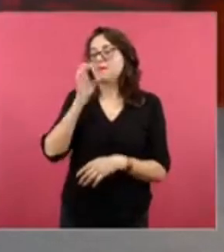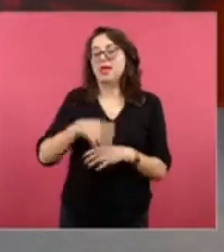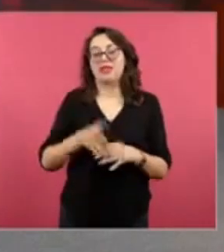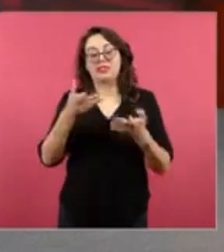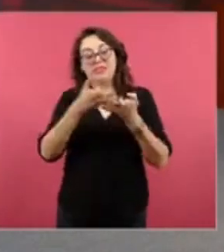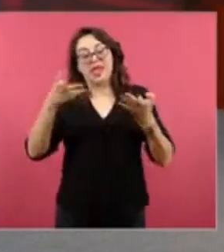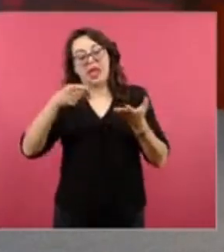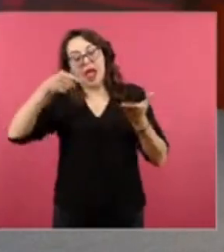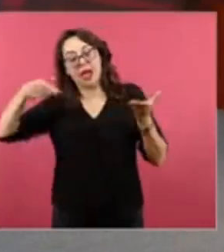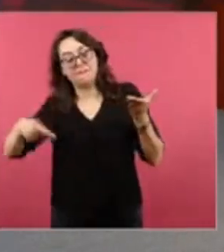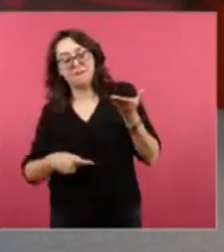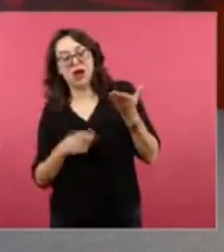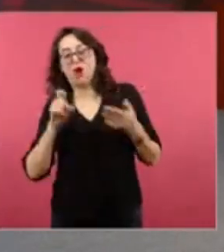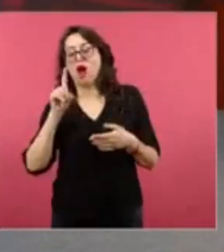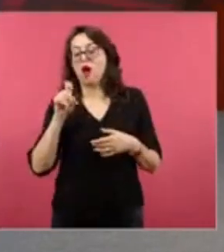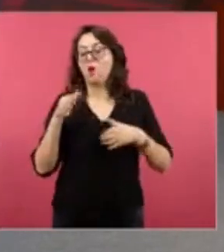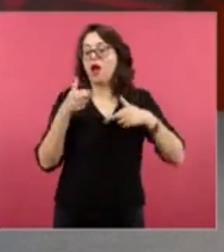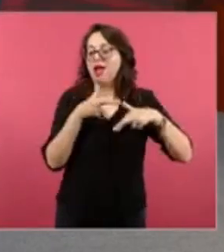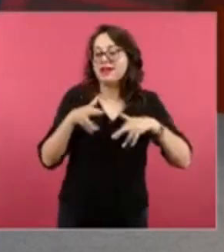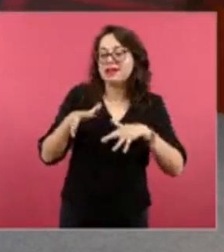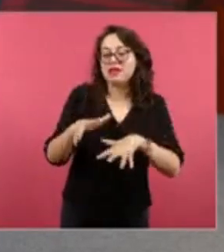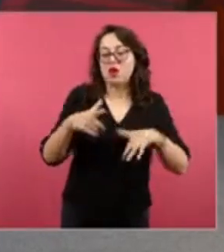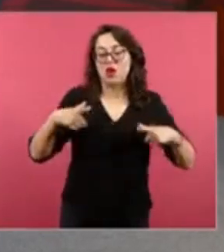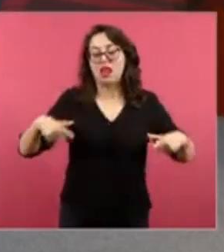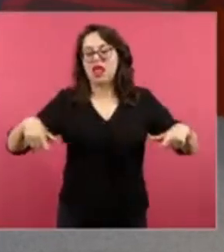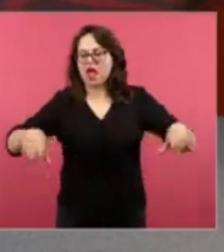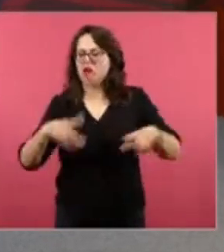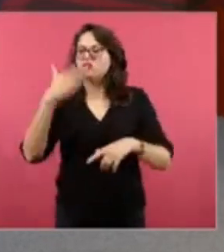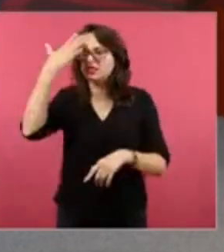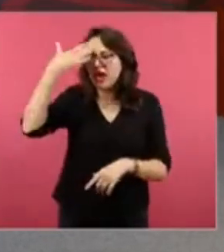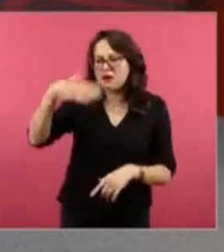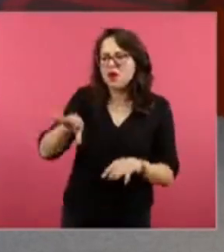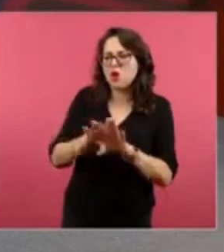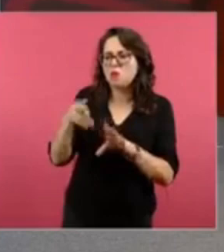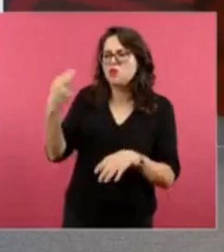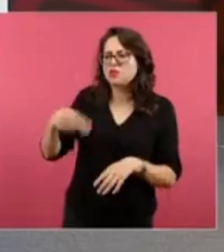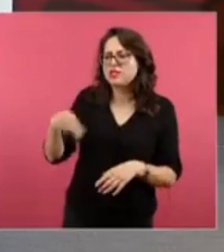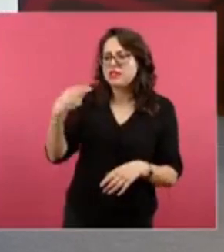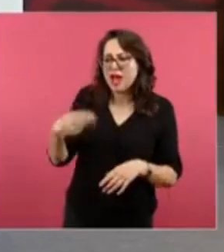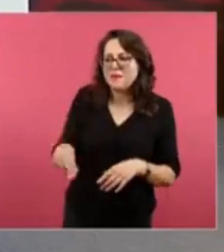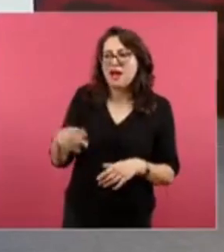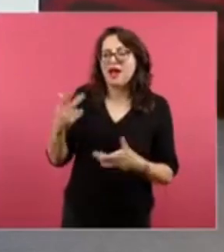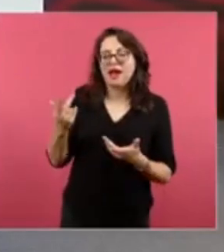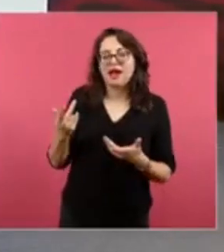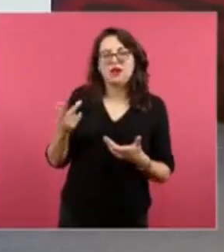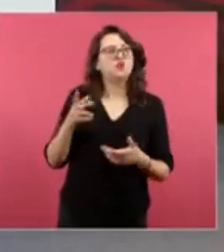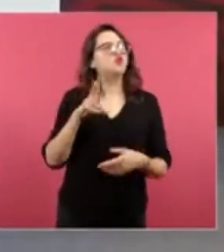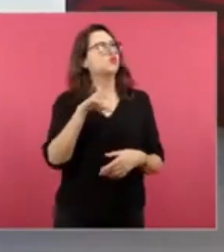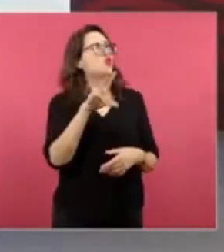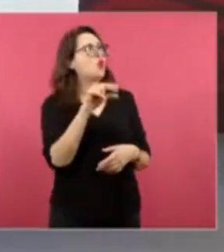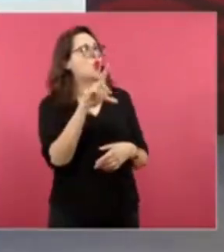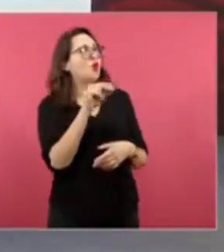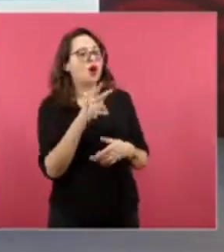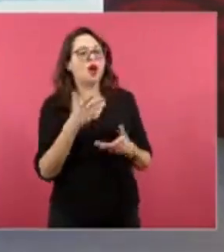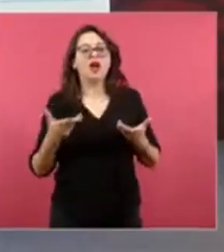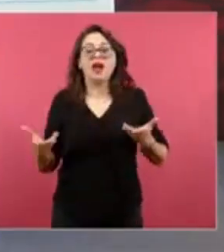ustedes diciendo de sus ríos, lagos. ¿Saben qué es una meyal? No, maestro, empezamos a trabajar a partir de